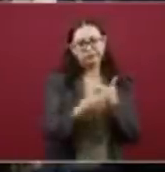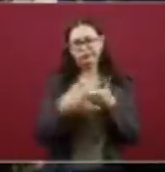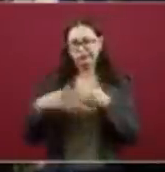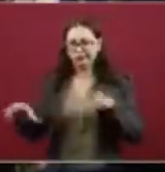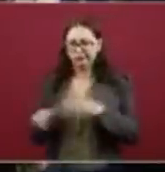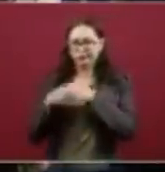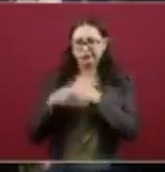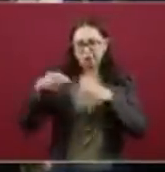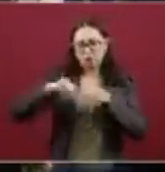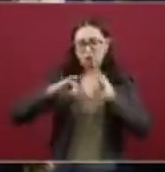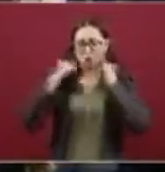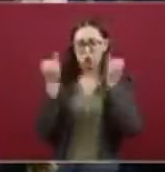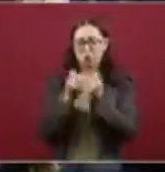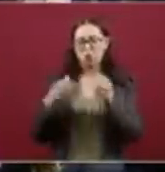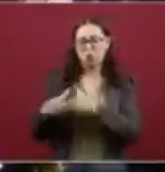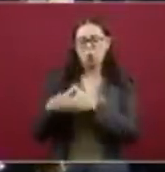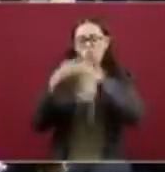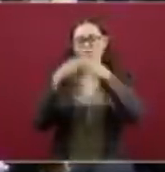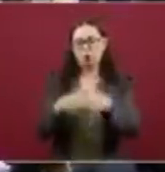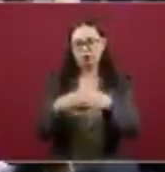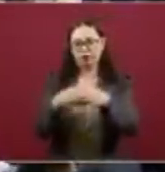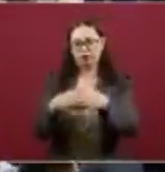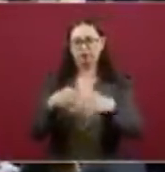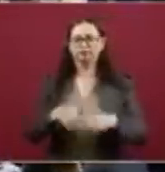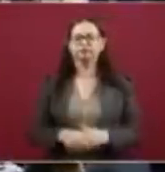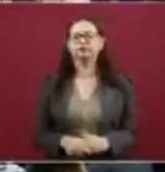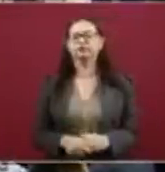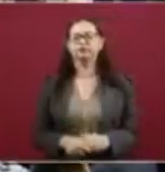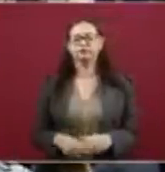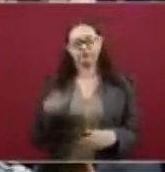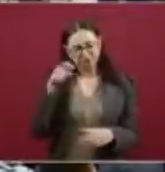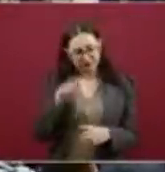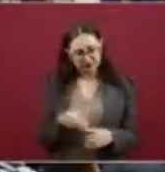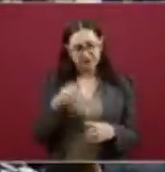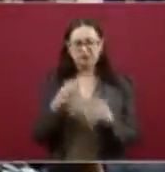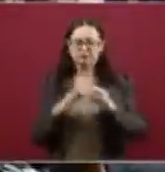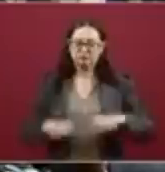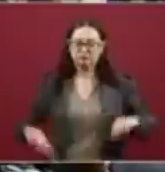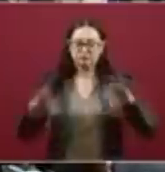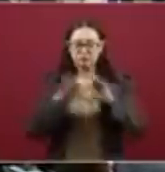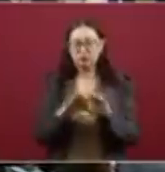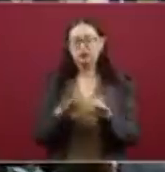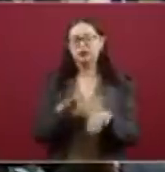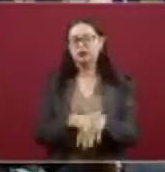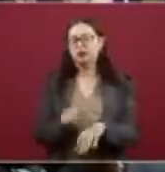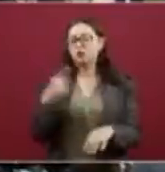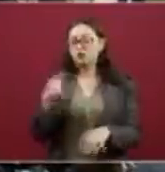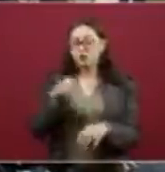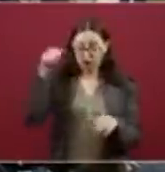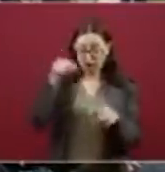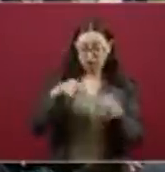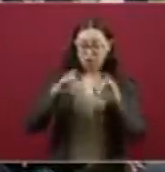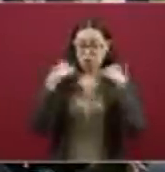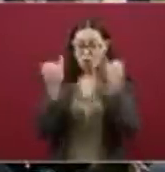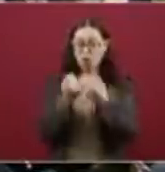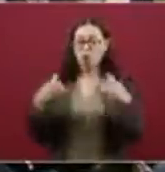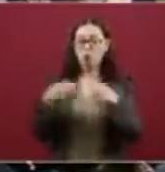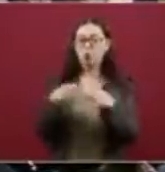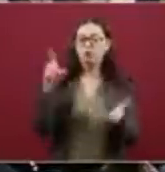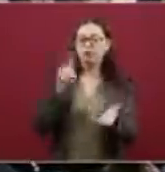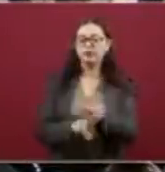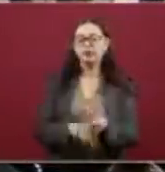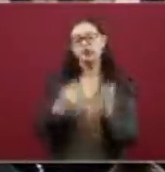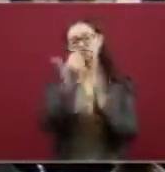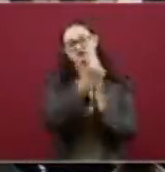destacarlo, porque la Junta de Gobierno, quien es el órgano colegiado de establecer todas las medidas dentro del mecanismo de